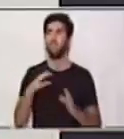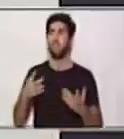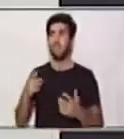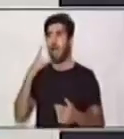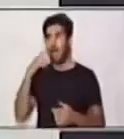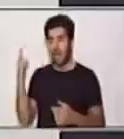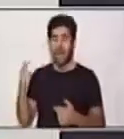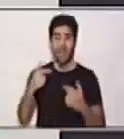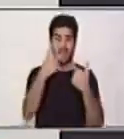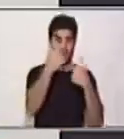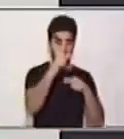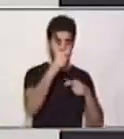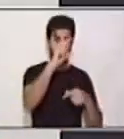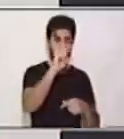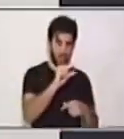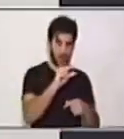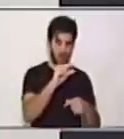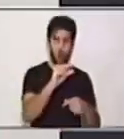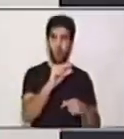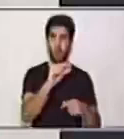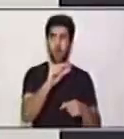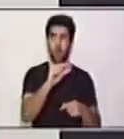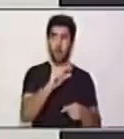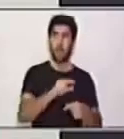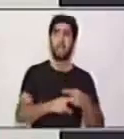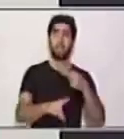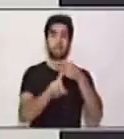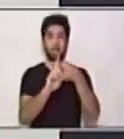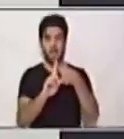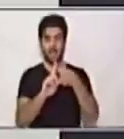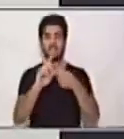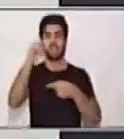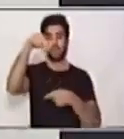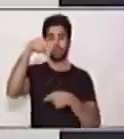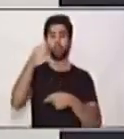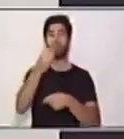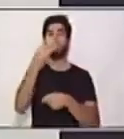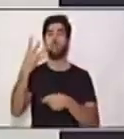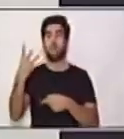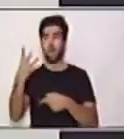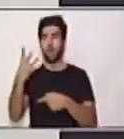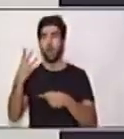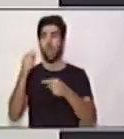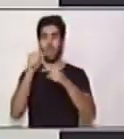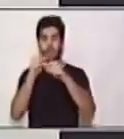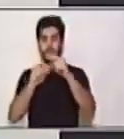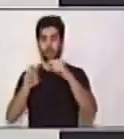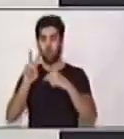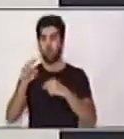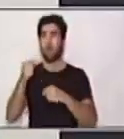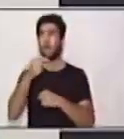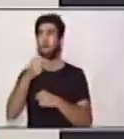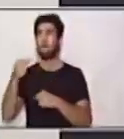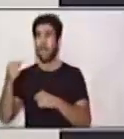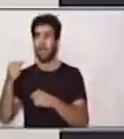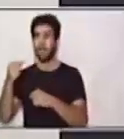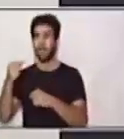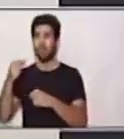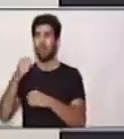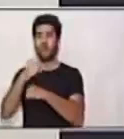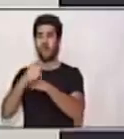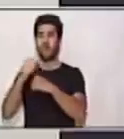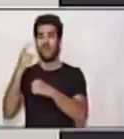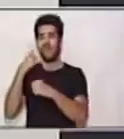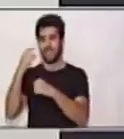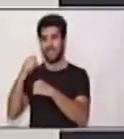límite inferior, n, que es el número de datos dividido 2, menos la frecuencia anterior dividido la frecuencia del